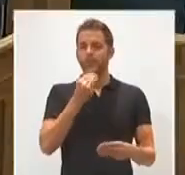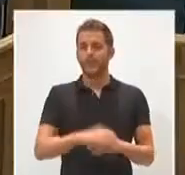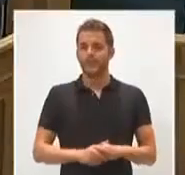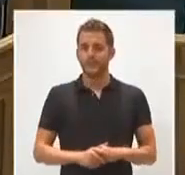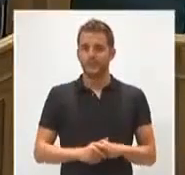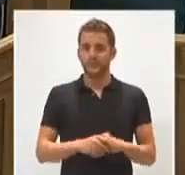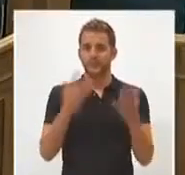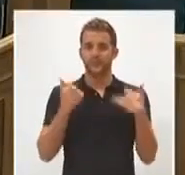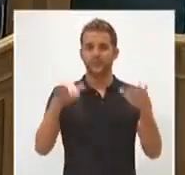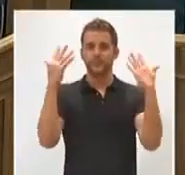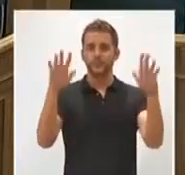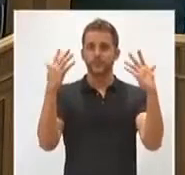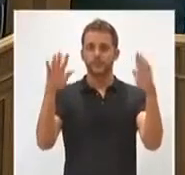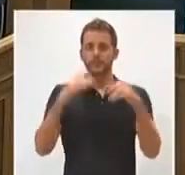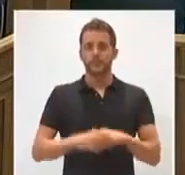bonito